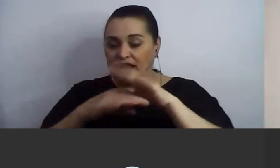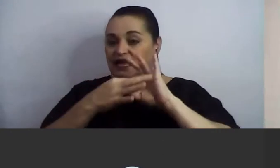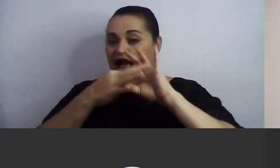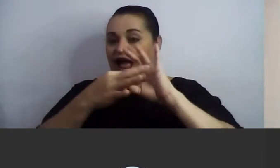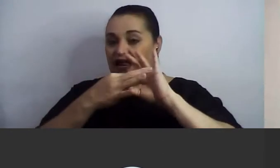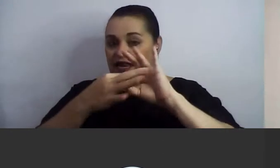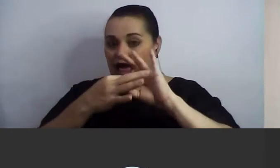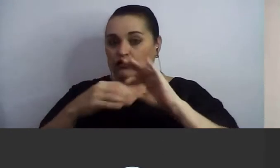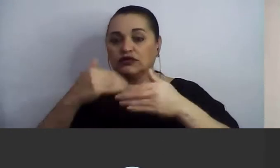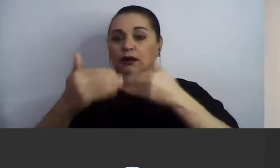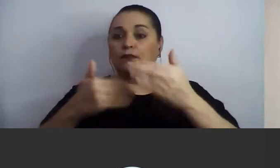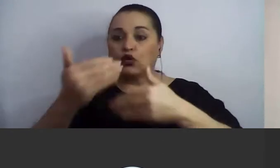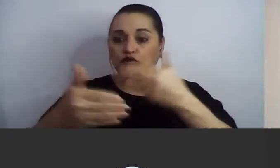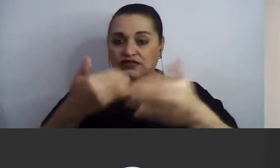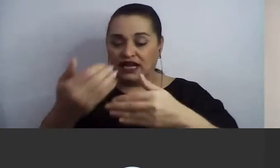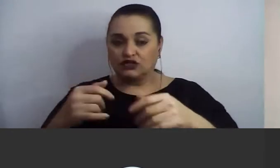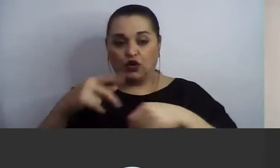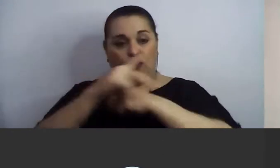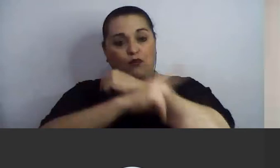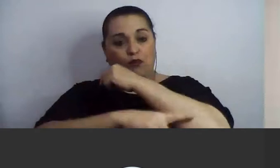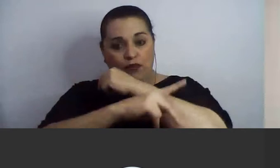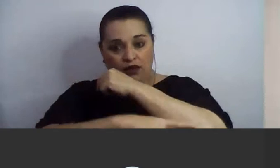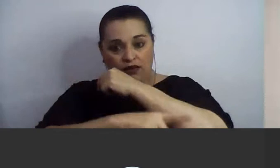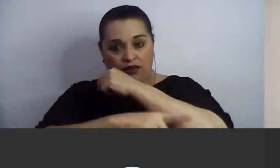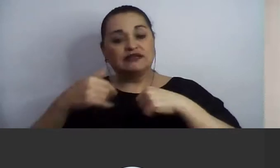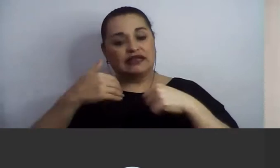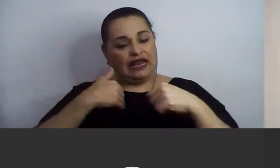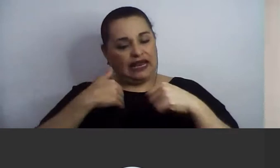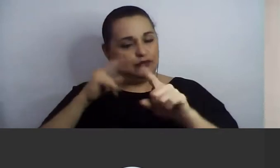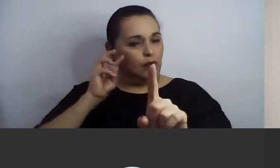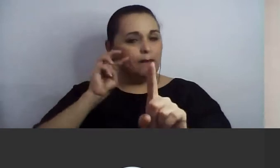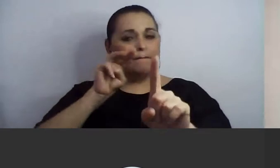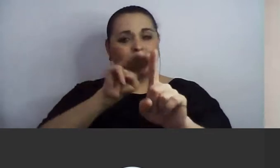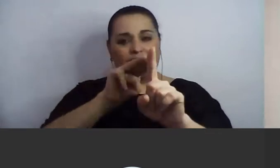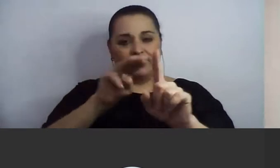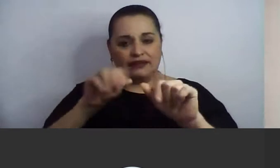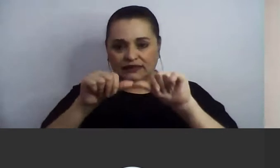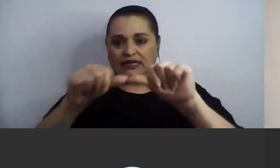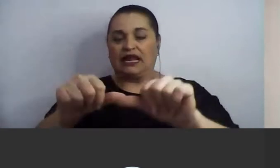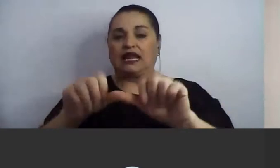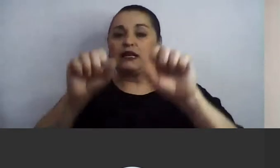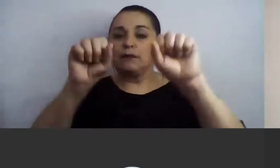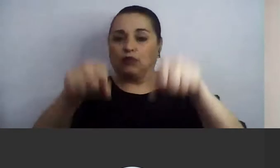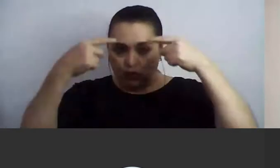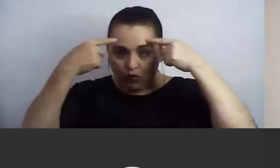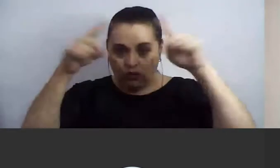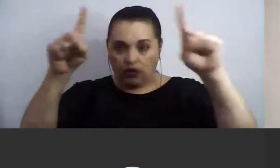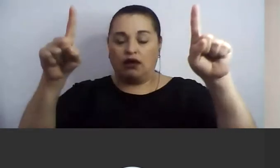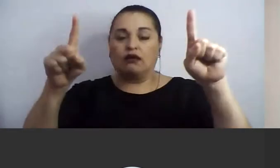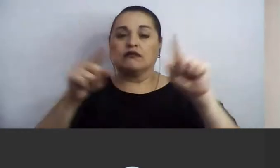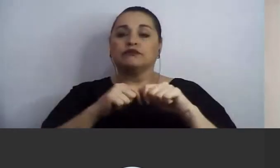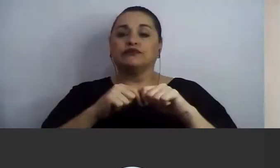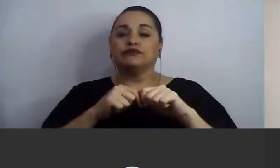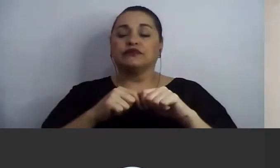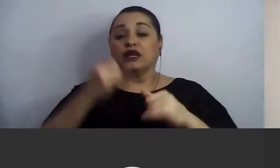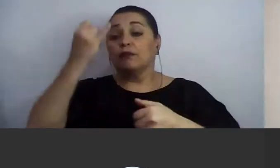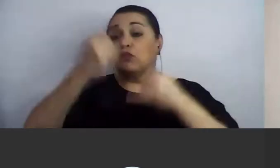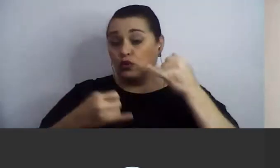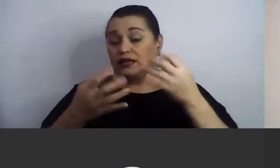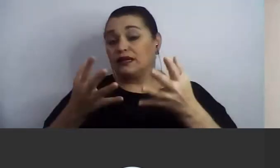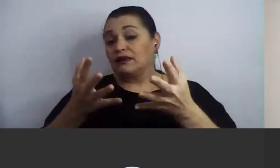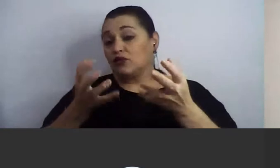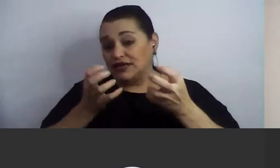en este proceso que como nación tenemos la meta de salir adelante y poder lograrlo y por último si